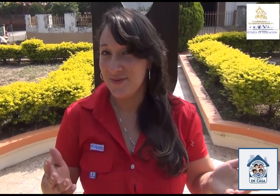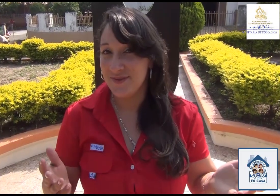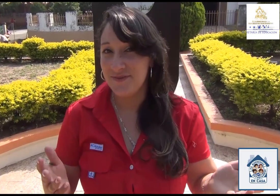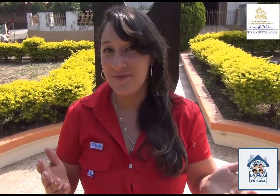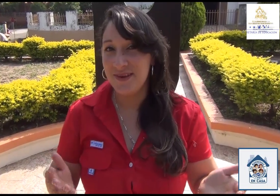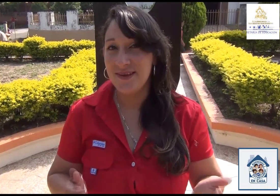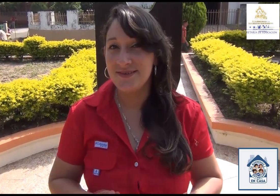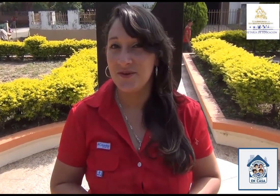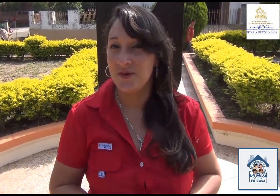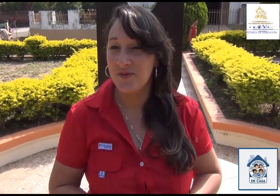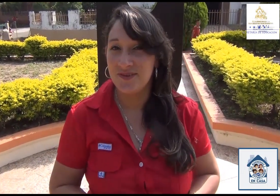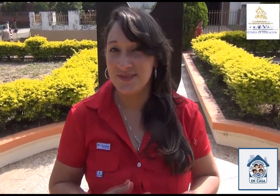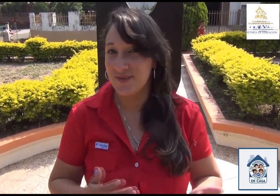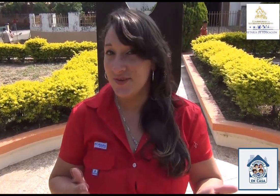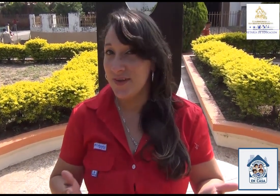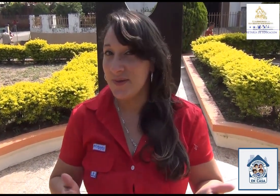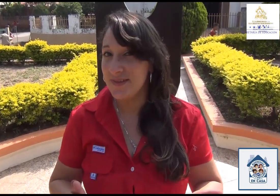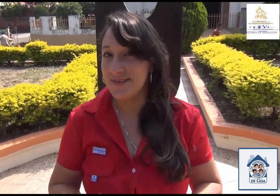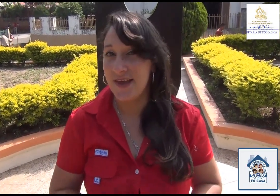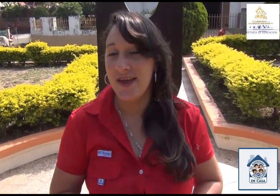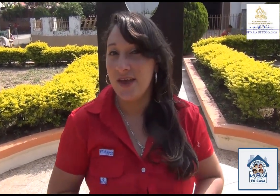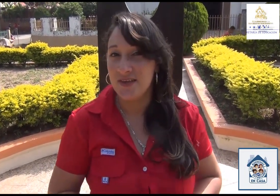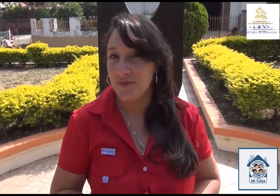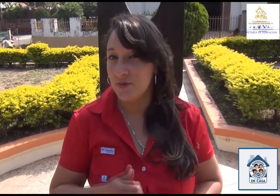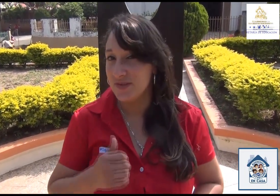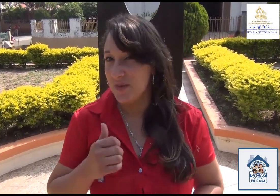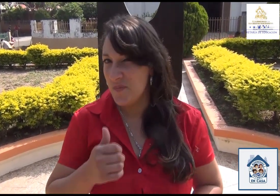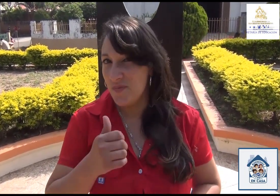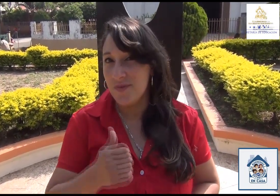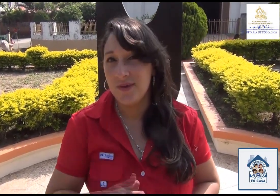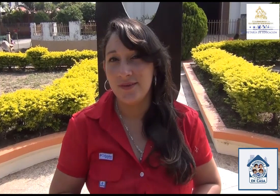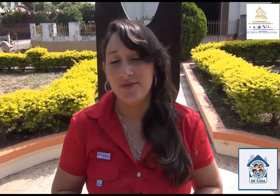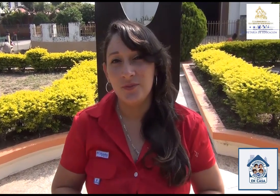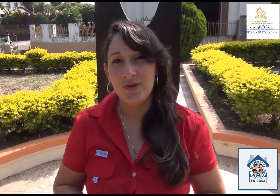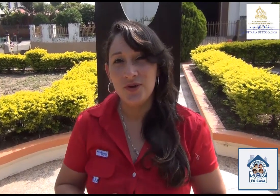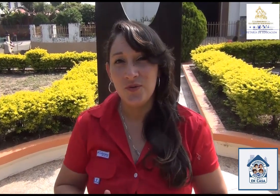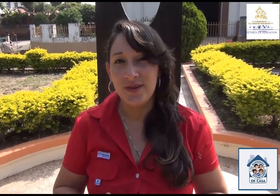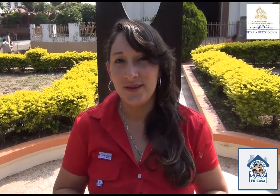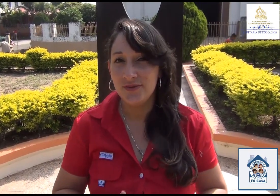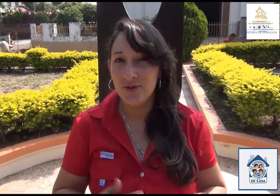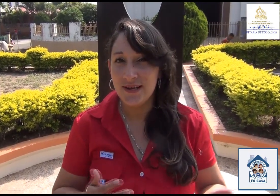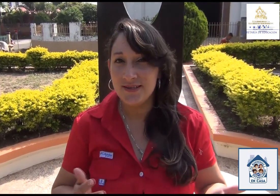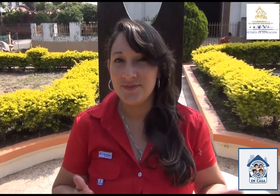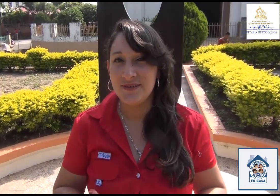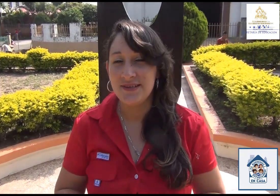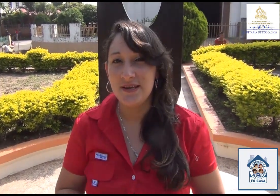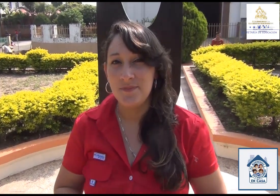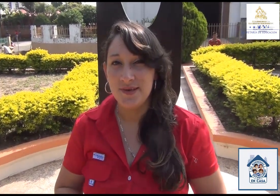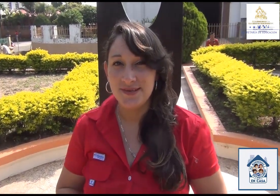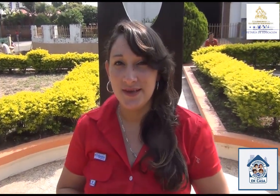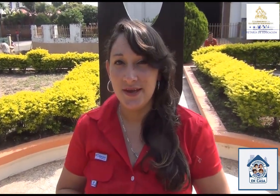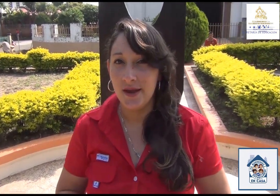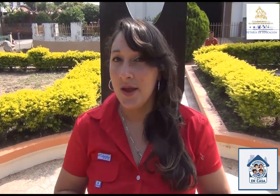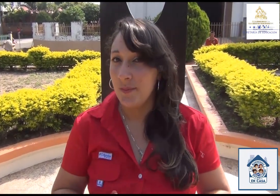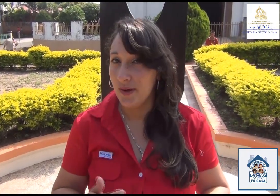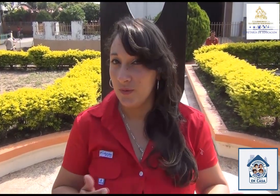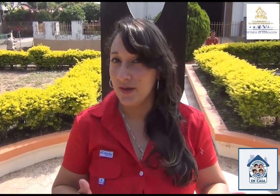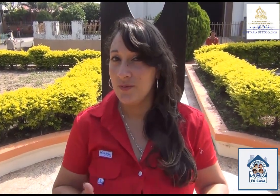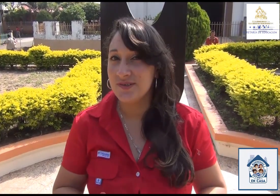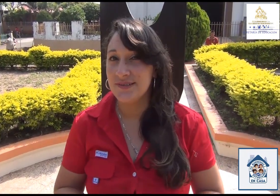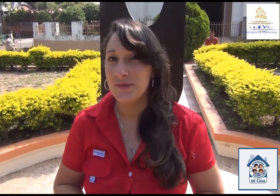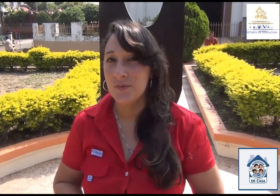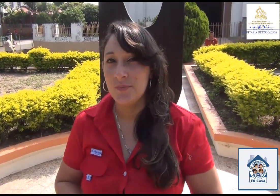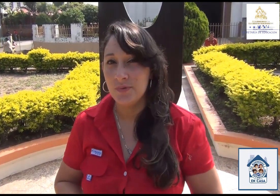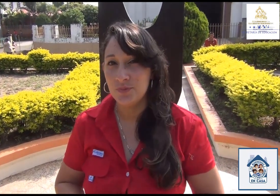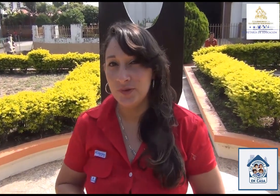Hola, bienvenidos y bienvenidas a una nueva sesión de aprendizaje. Espero estén muy bien, tomando en cuenta todas las medidas de limpieza e higiene para